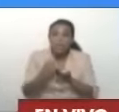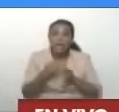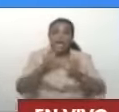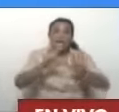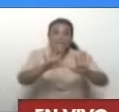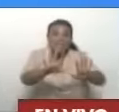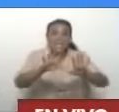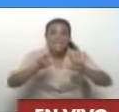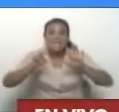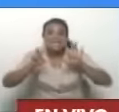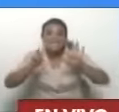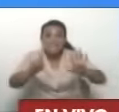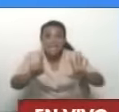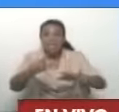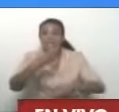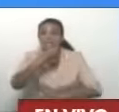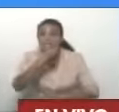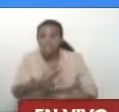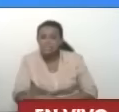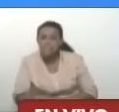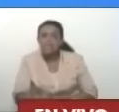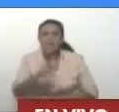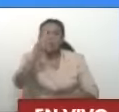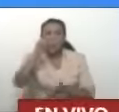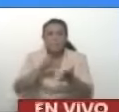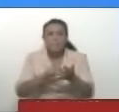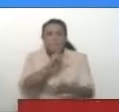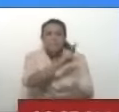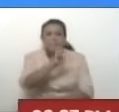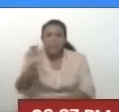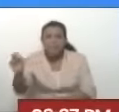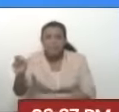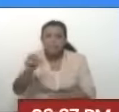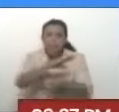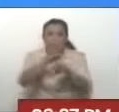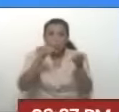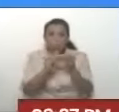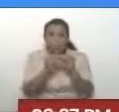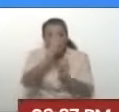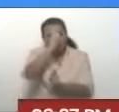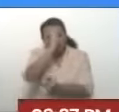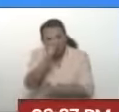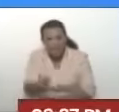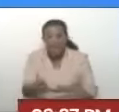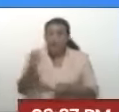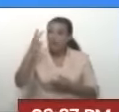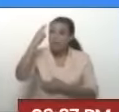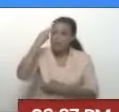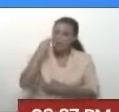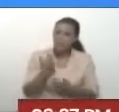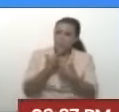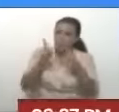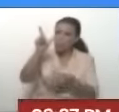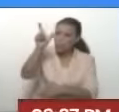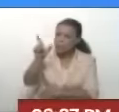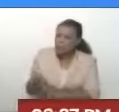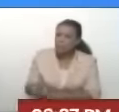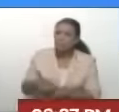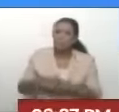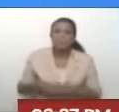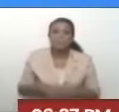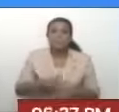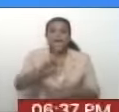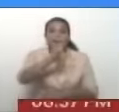17 de diciembre de 2030, y nosotros estemos haciéndole el homenaje al libertador Simón Bolívar, a